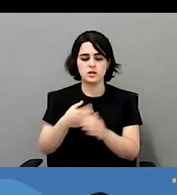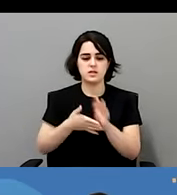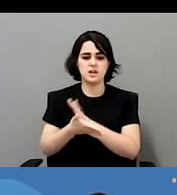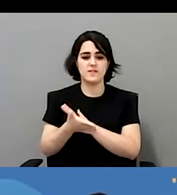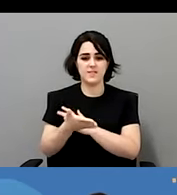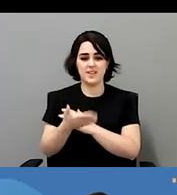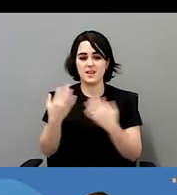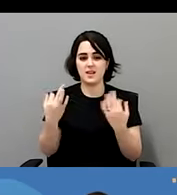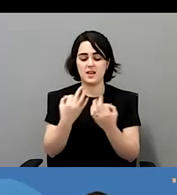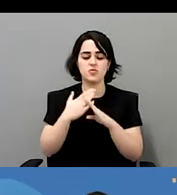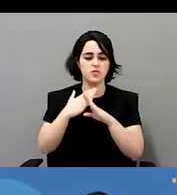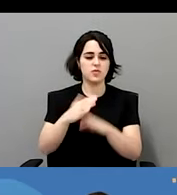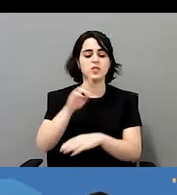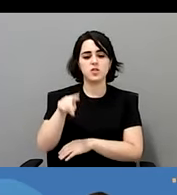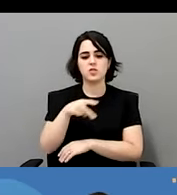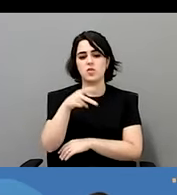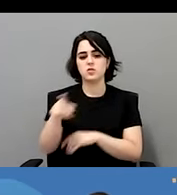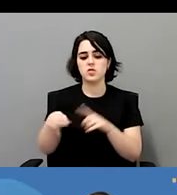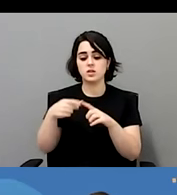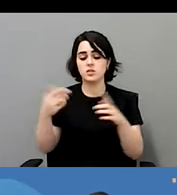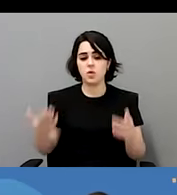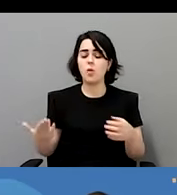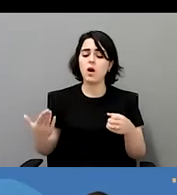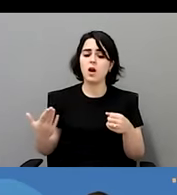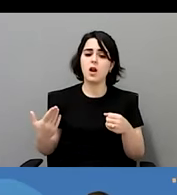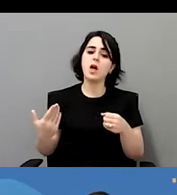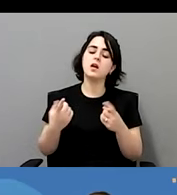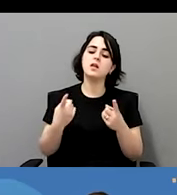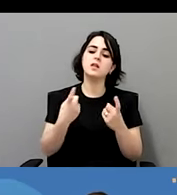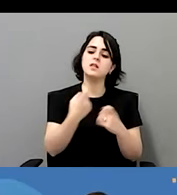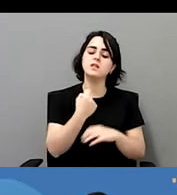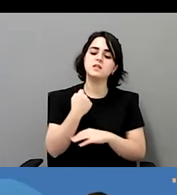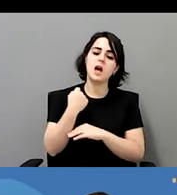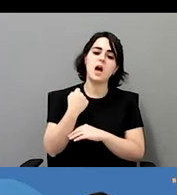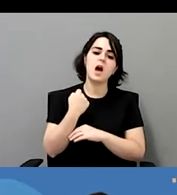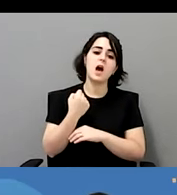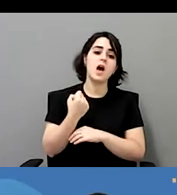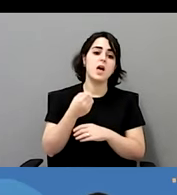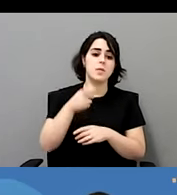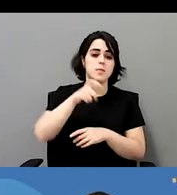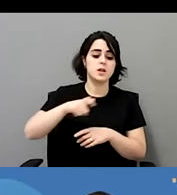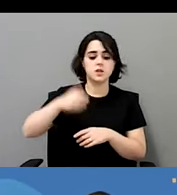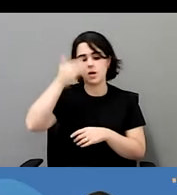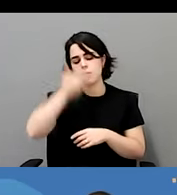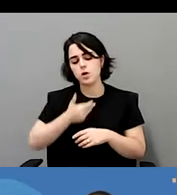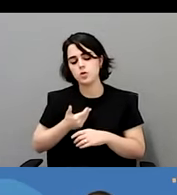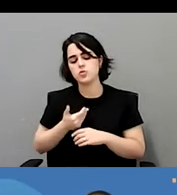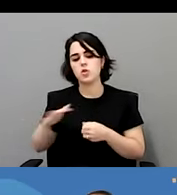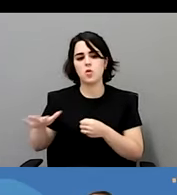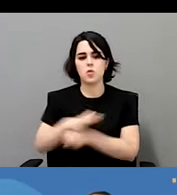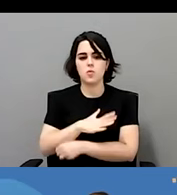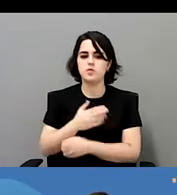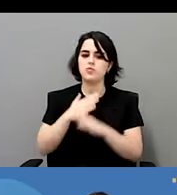insuficiente para cubrir las necesidades de estas